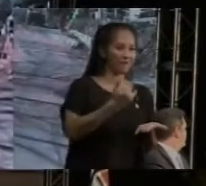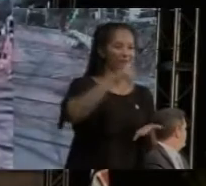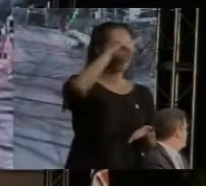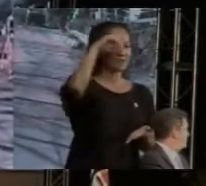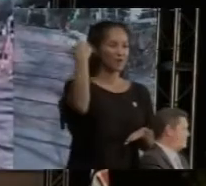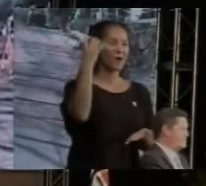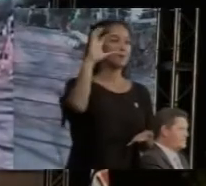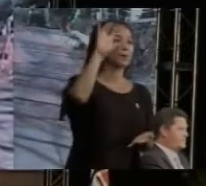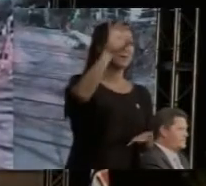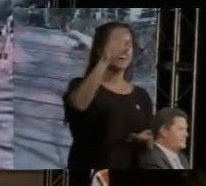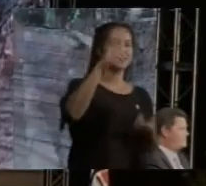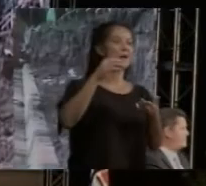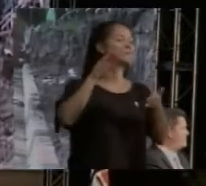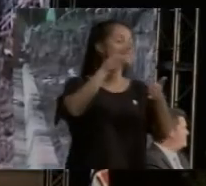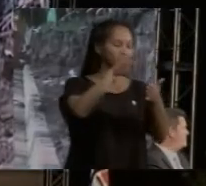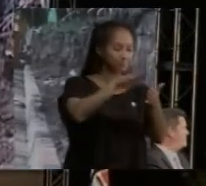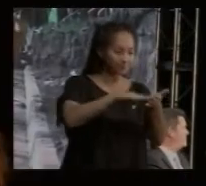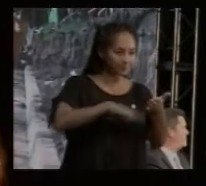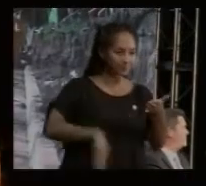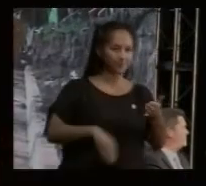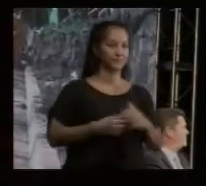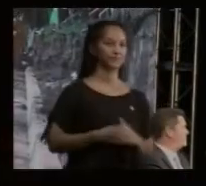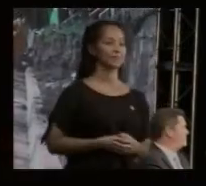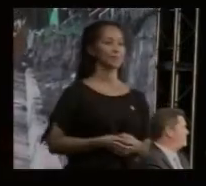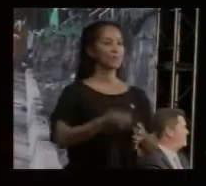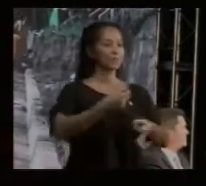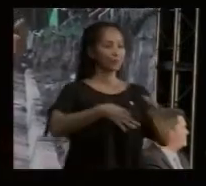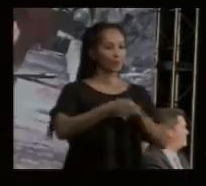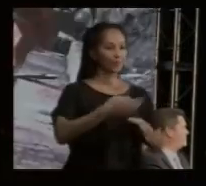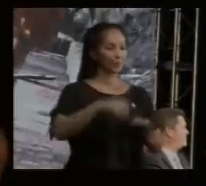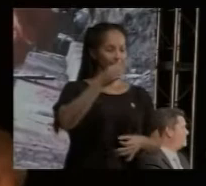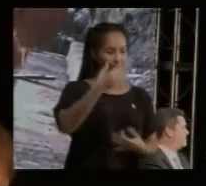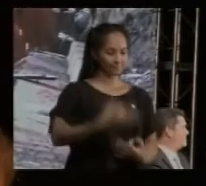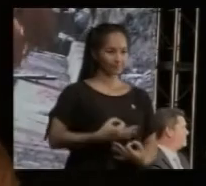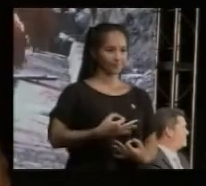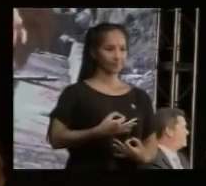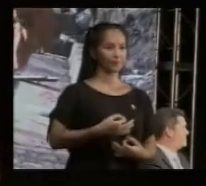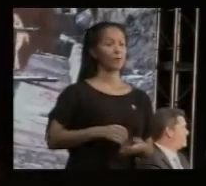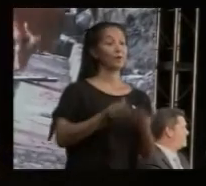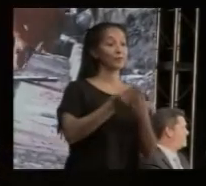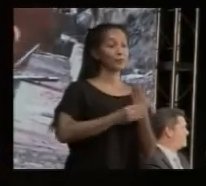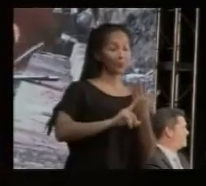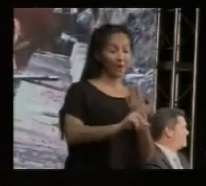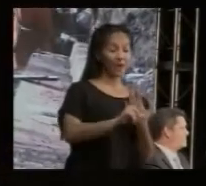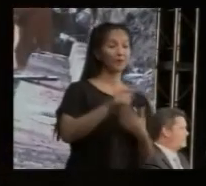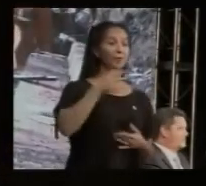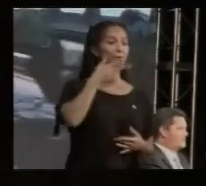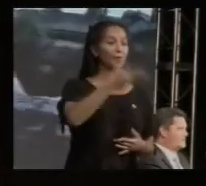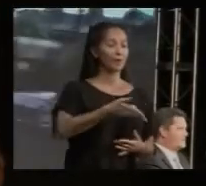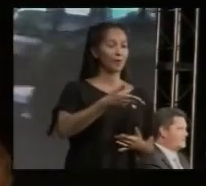lo gestionamos. Recién leí al secretario que las normas me obligan a hacer un